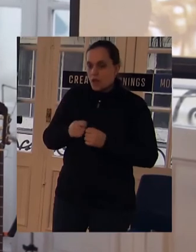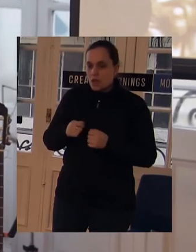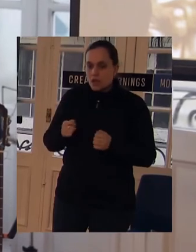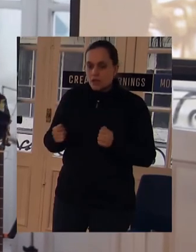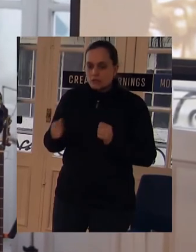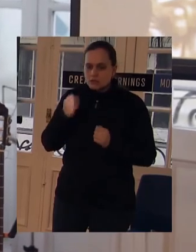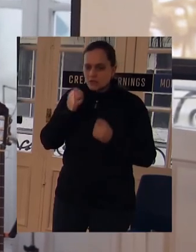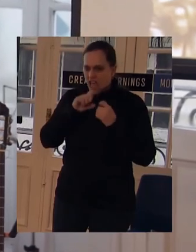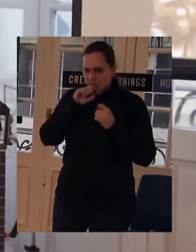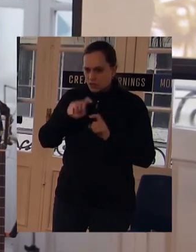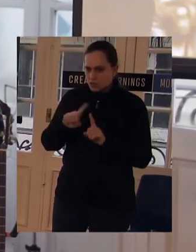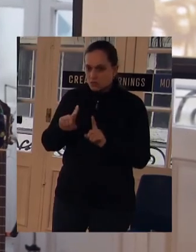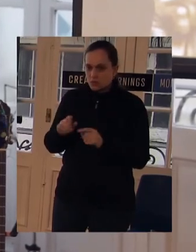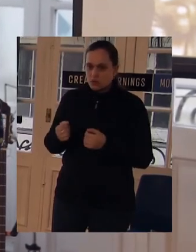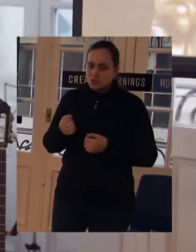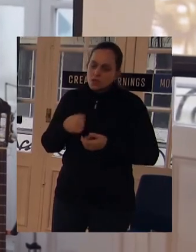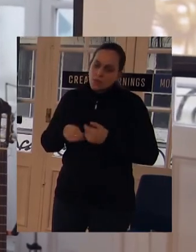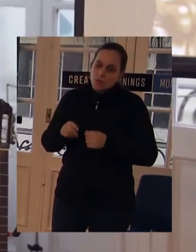gran